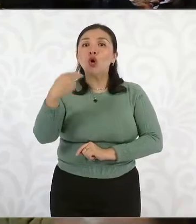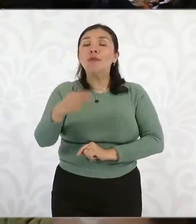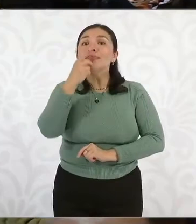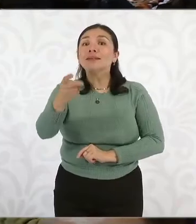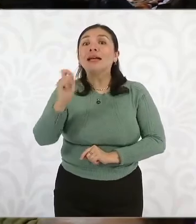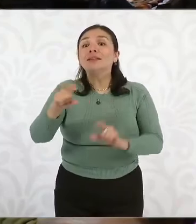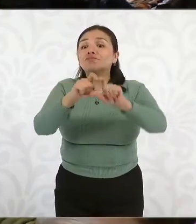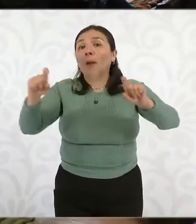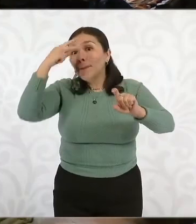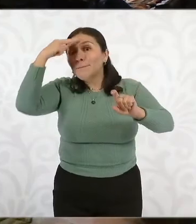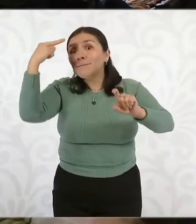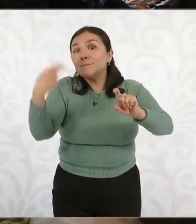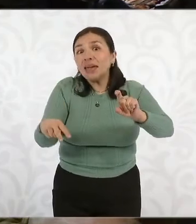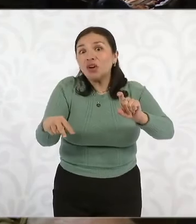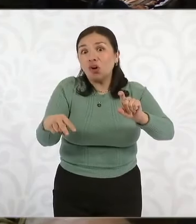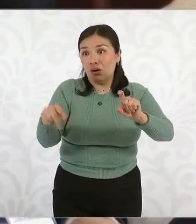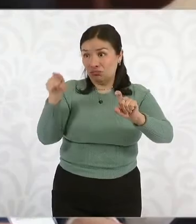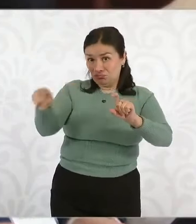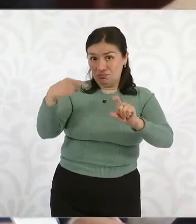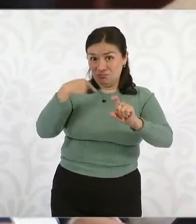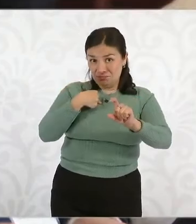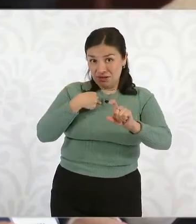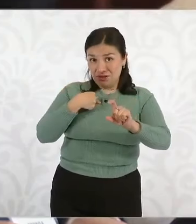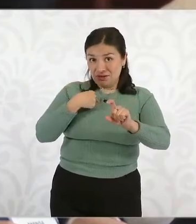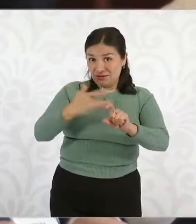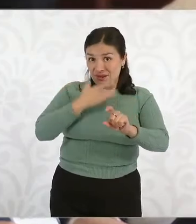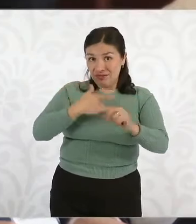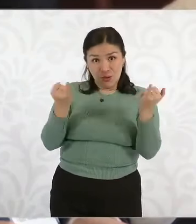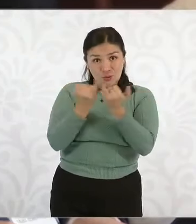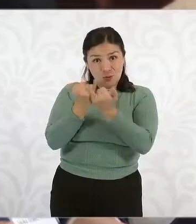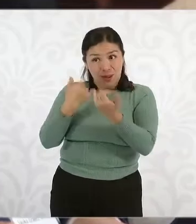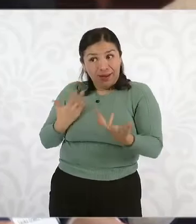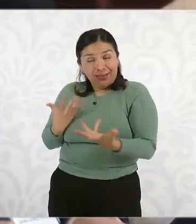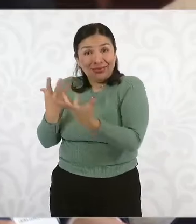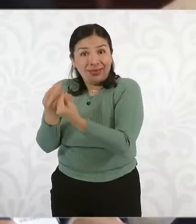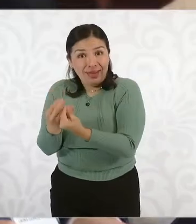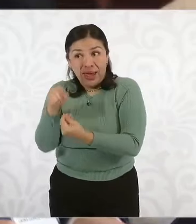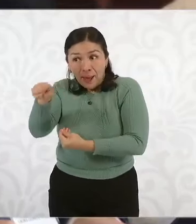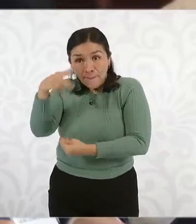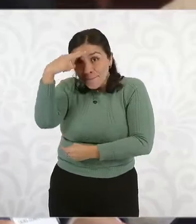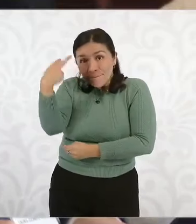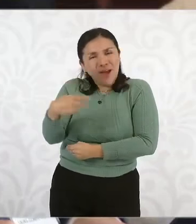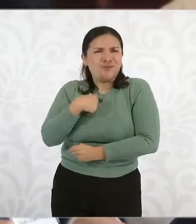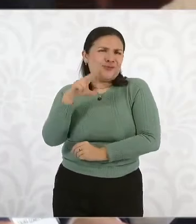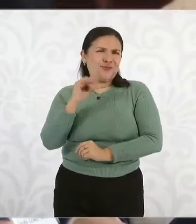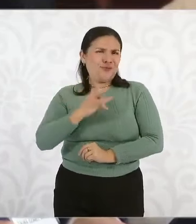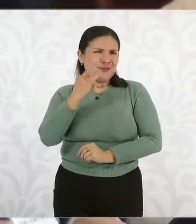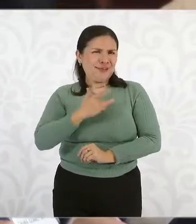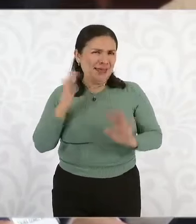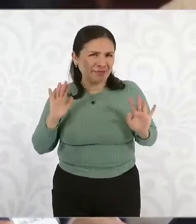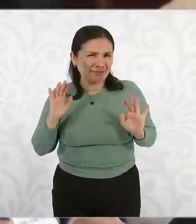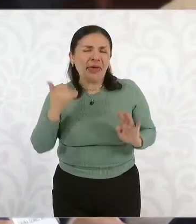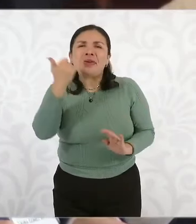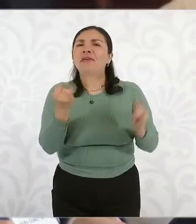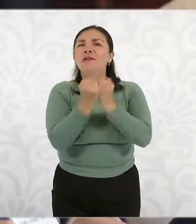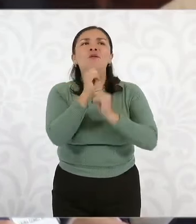ser México. Yo no me siento representado por esa, no siento que eso sea México, este partido político, y